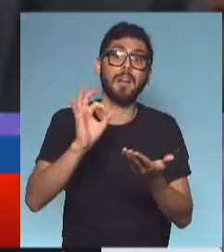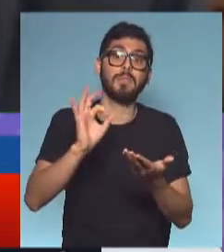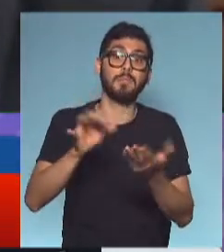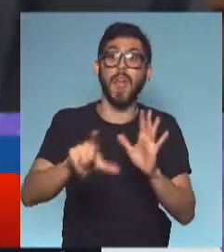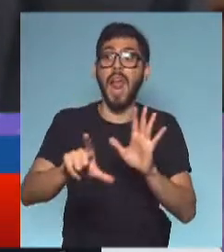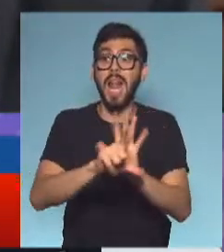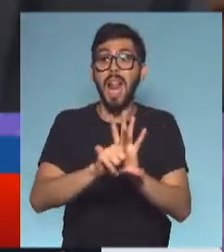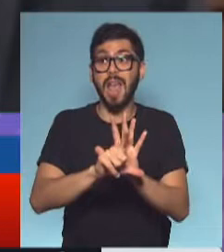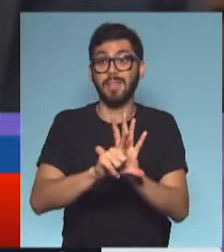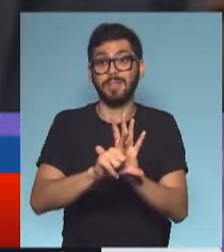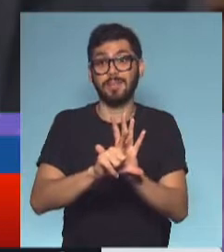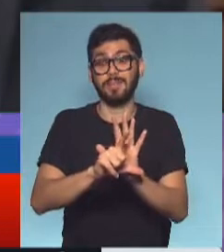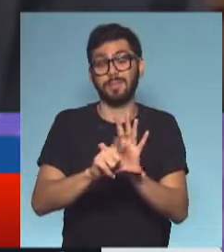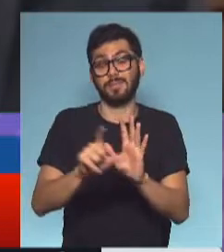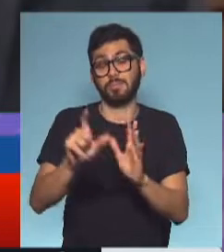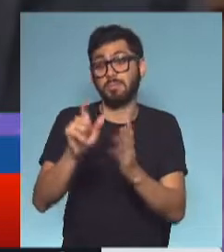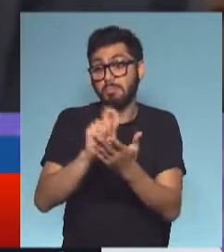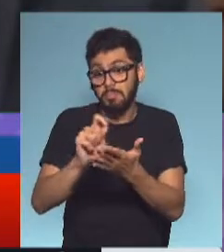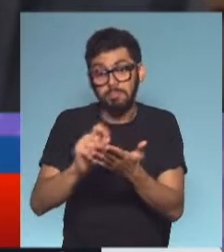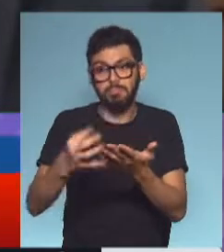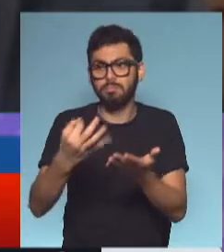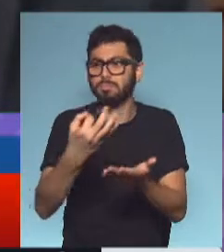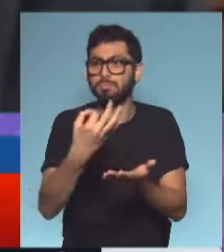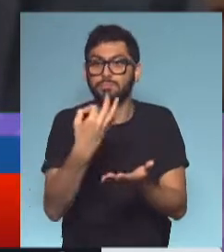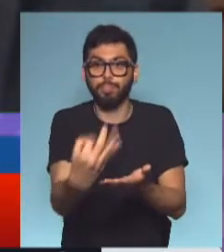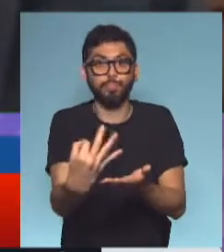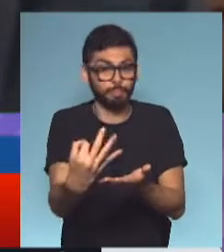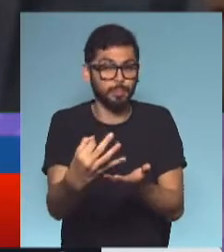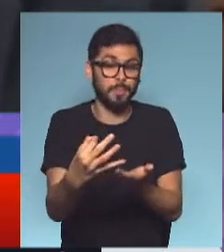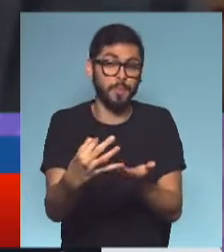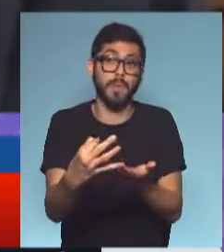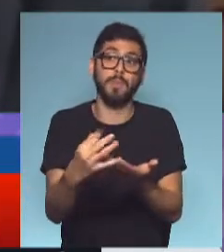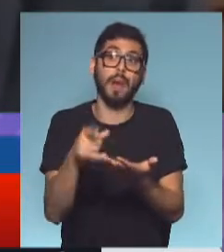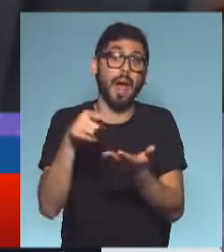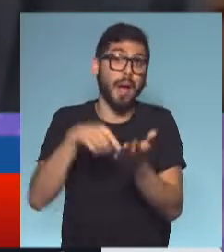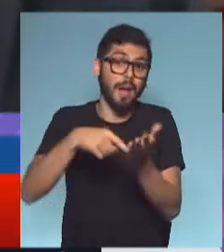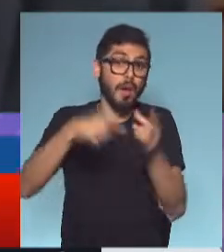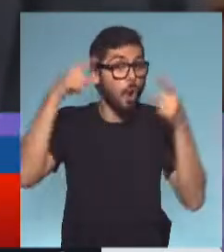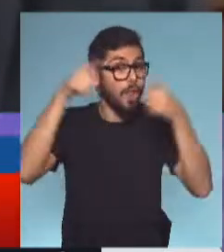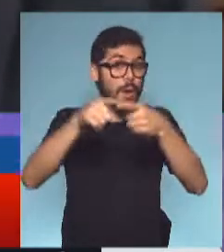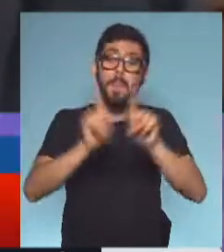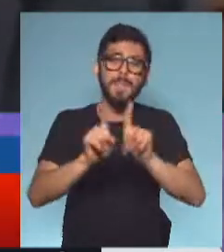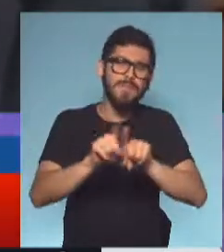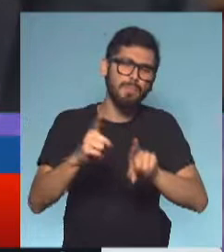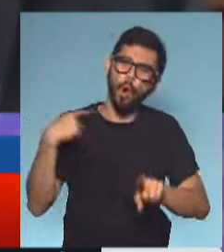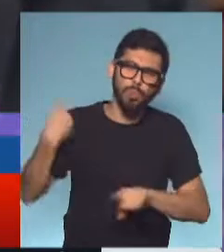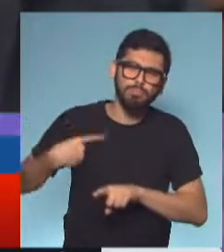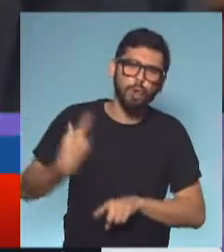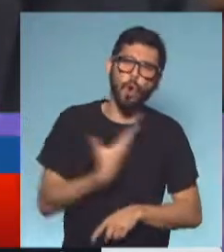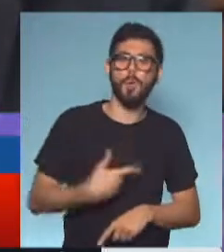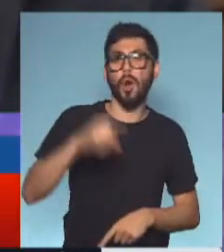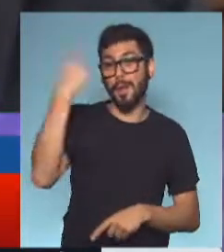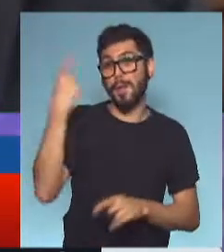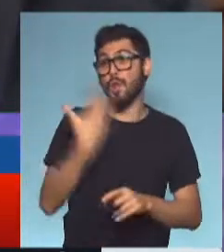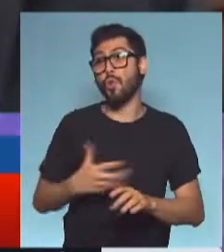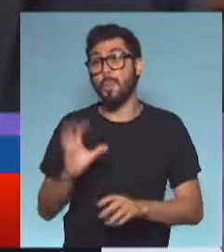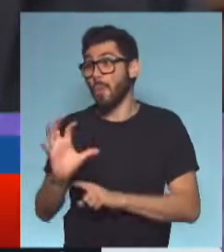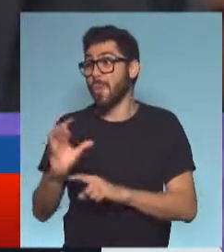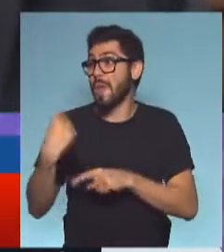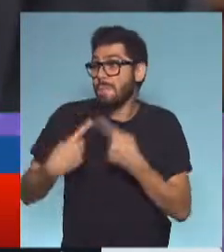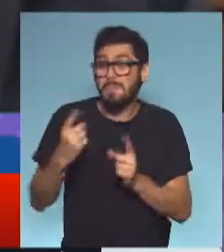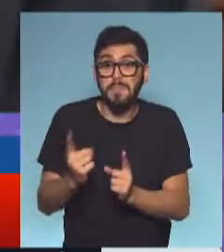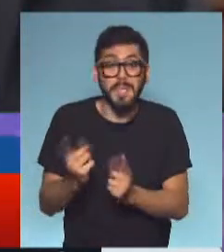ley lo más pertinente posible y que tenga como objetivo lo que viene haciendo el gobierno nacional y el gobierno provincial. Y me